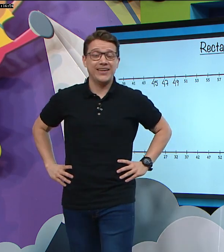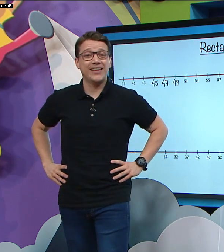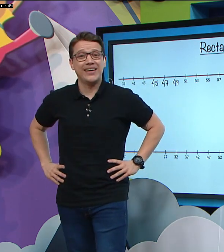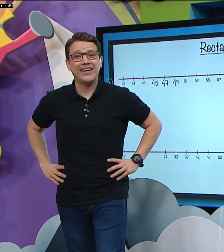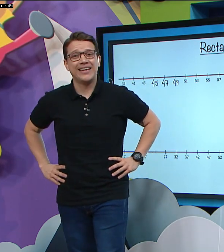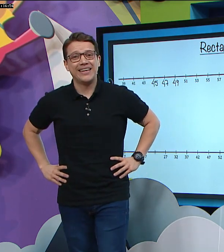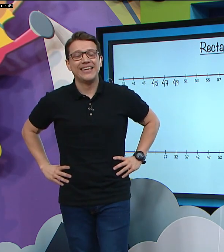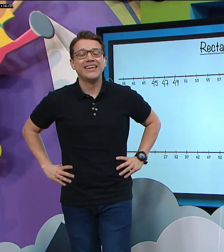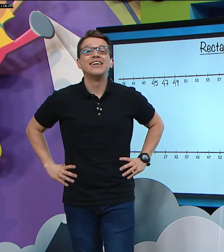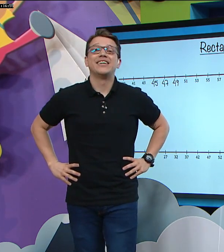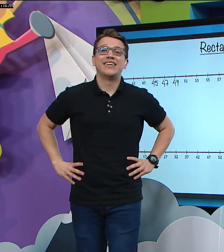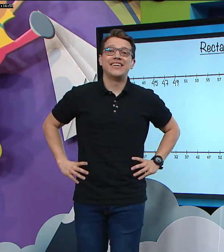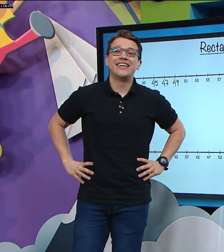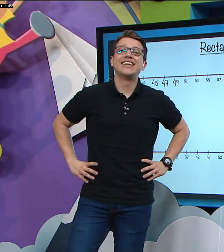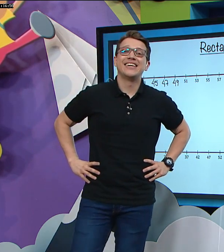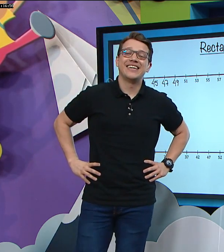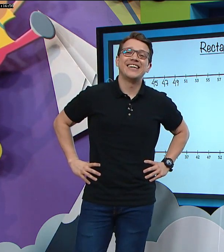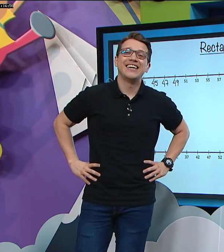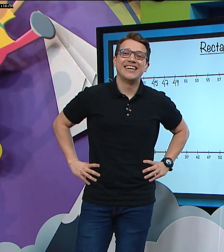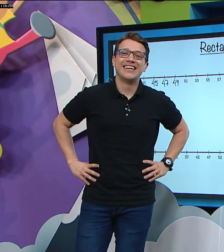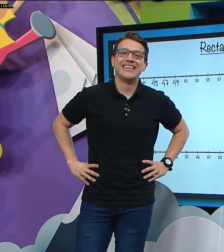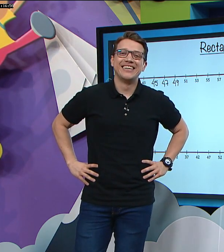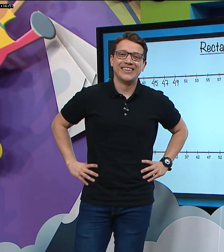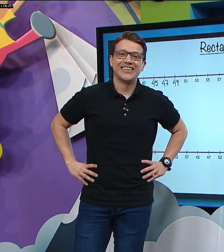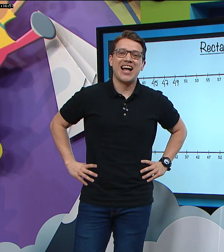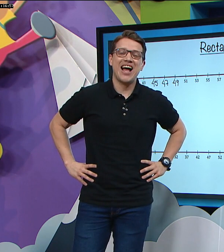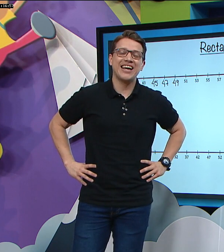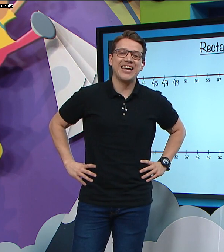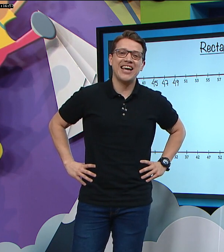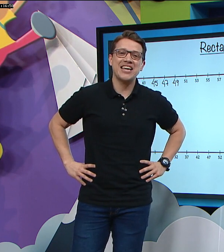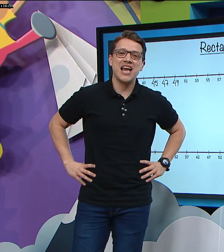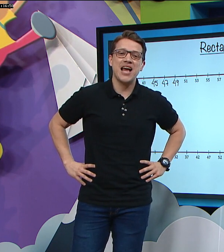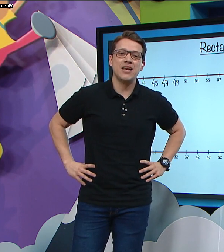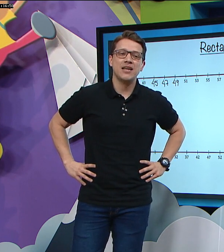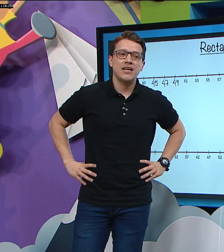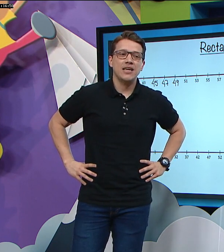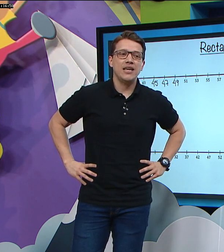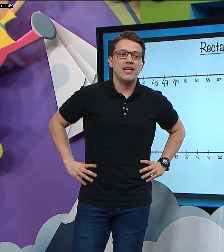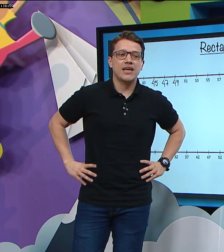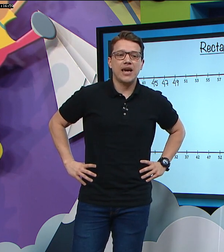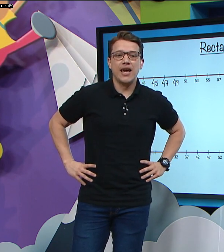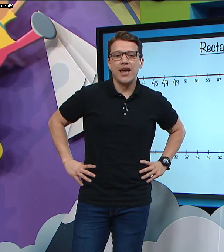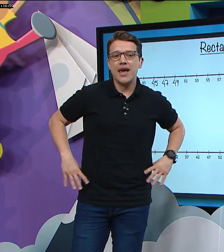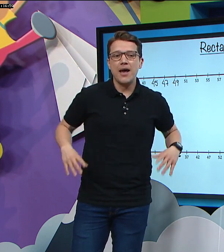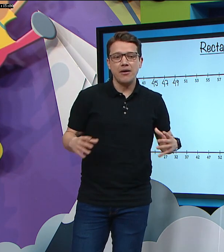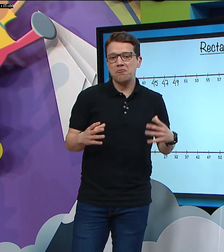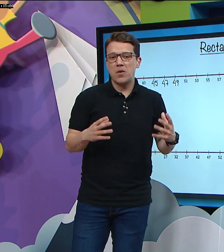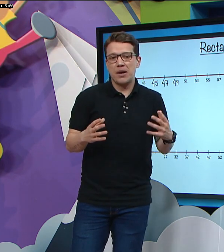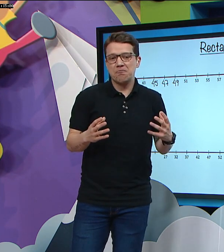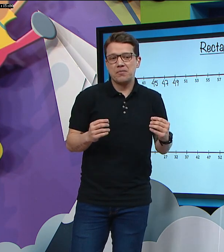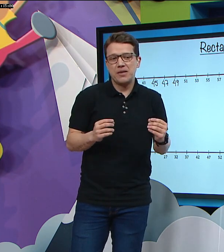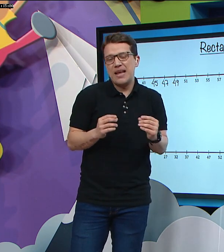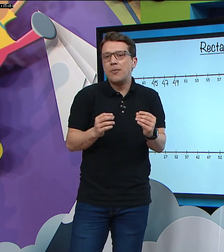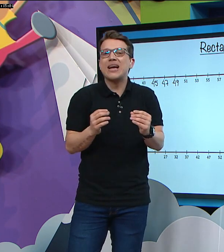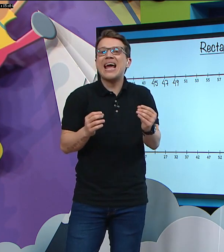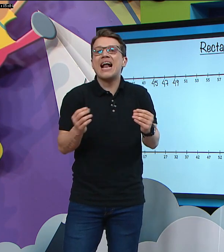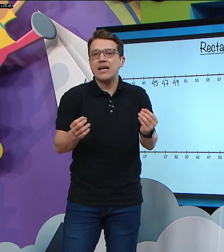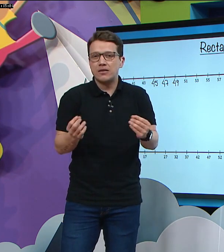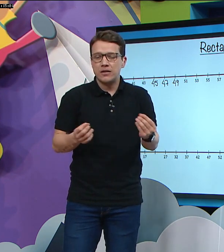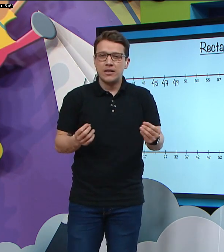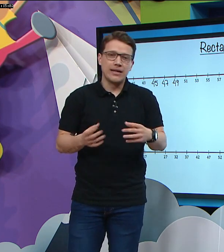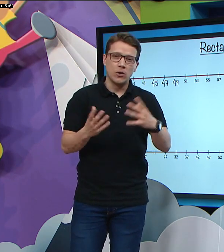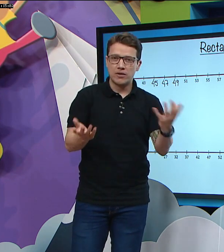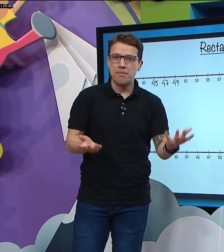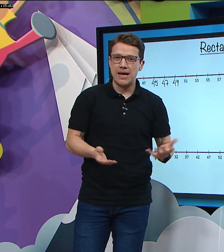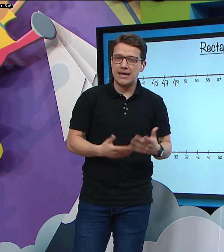con mi mamá. Yo leo, ella lee, nos returnamos para leer. ¡Ah, qué genial! ¿Y qué, digamos, qué